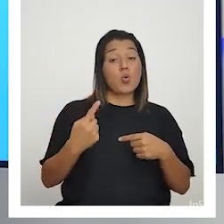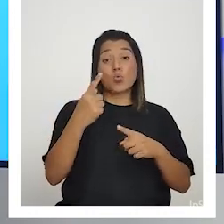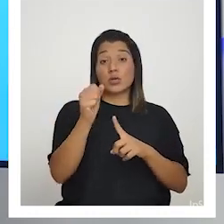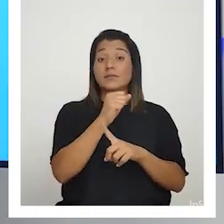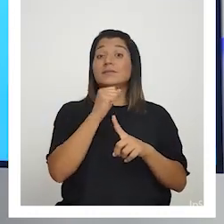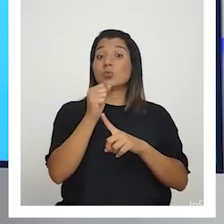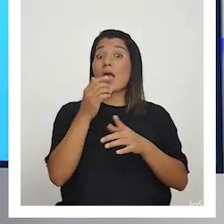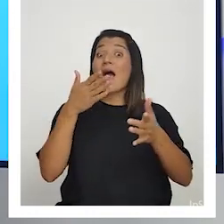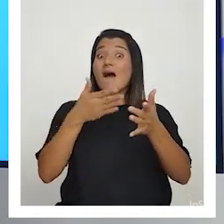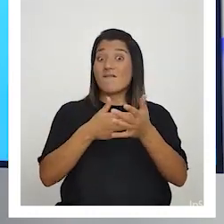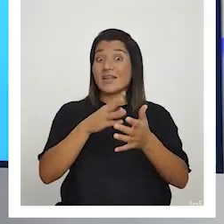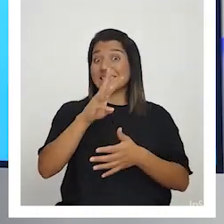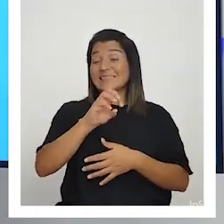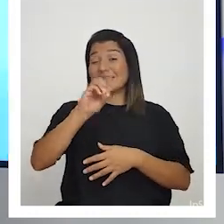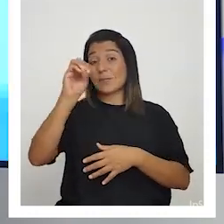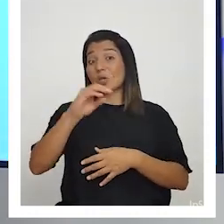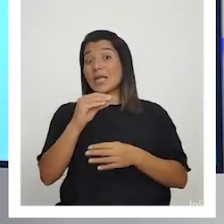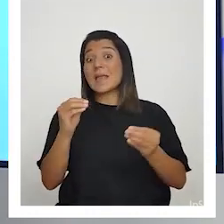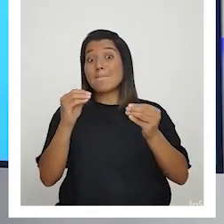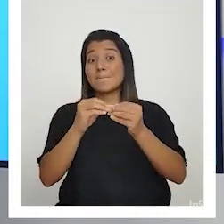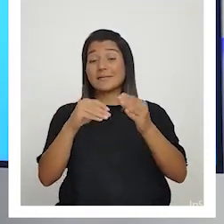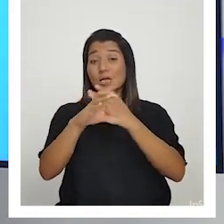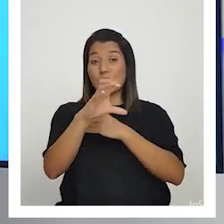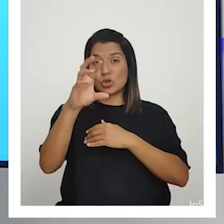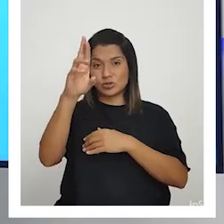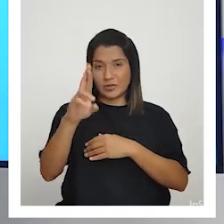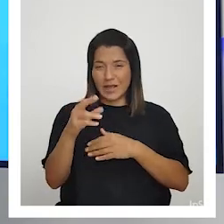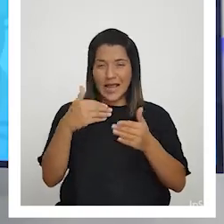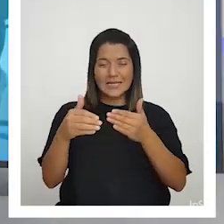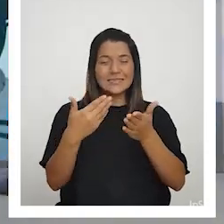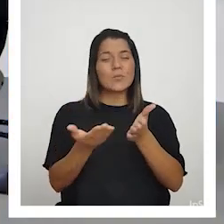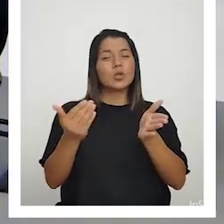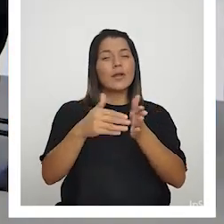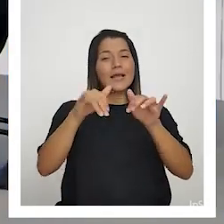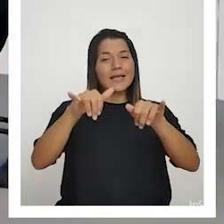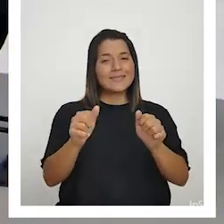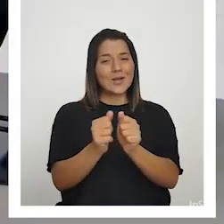60% de los costarricenses. Así que ya venimos, quédese con nosotros.